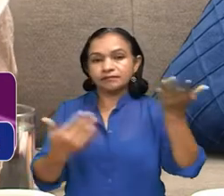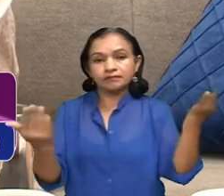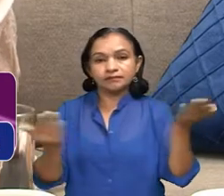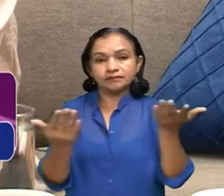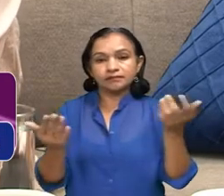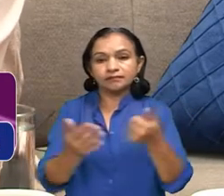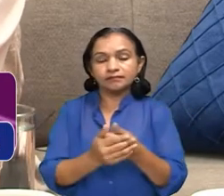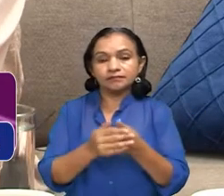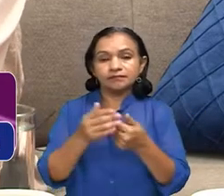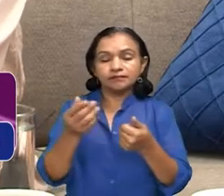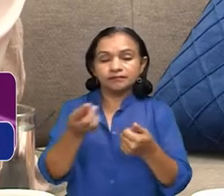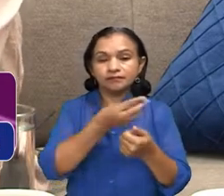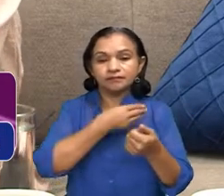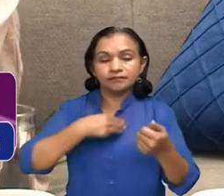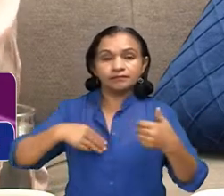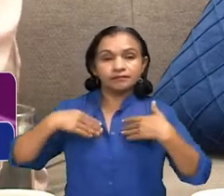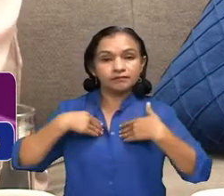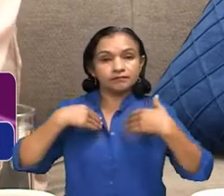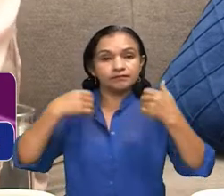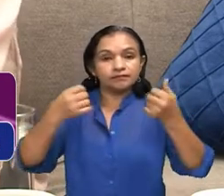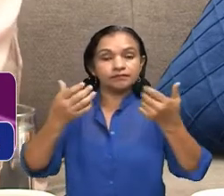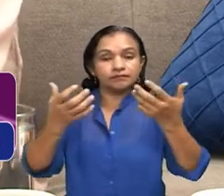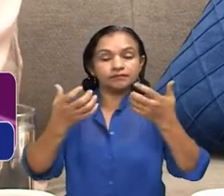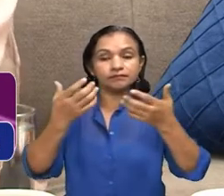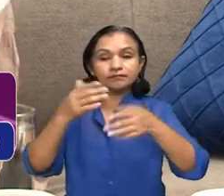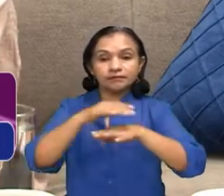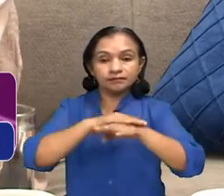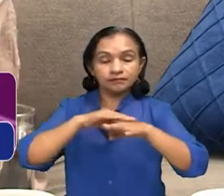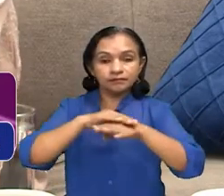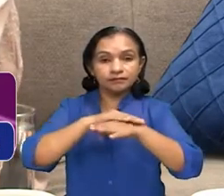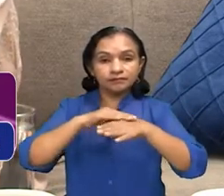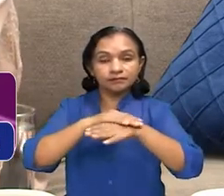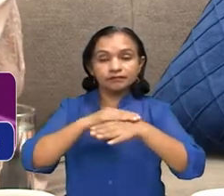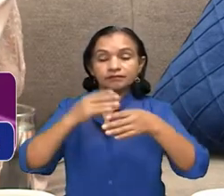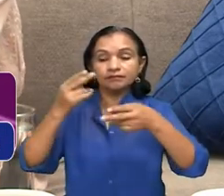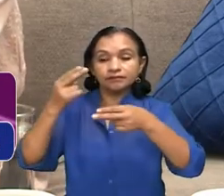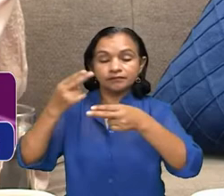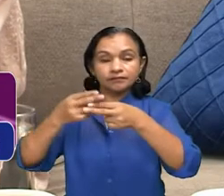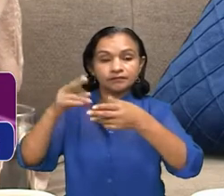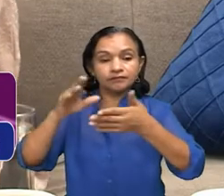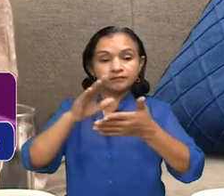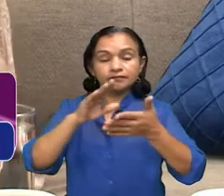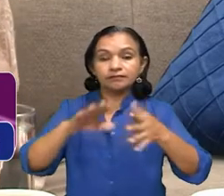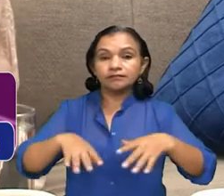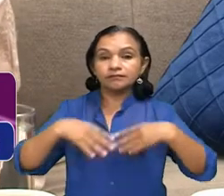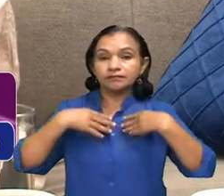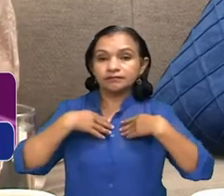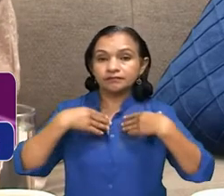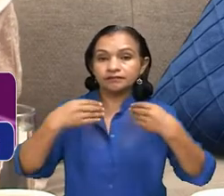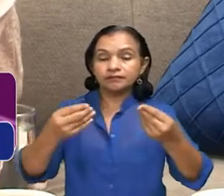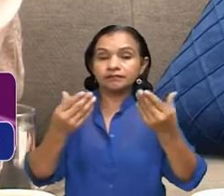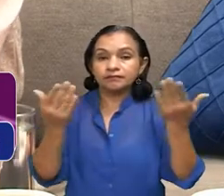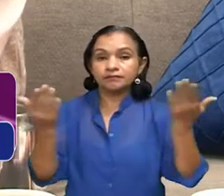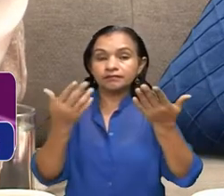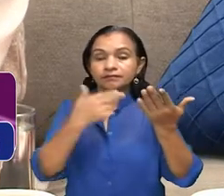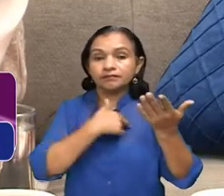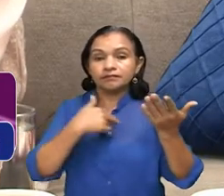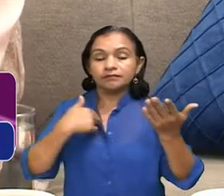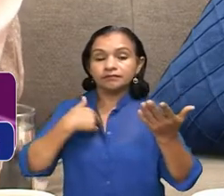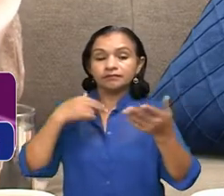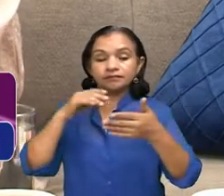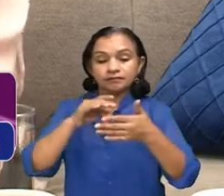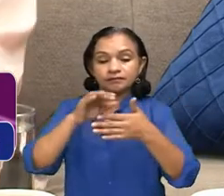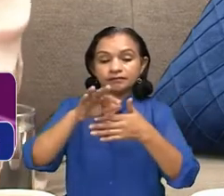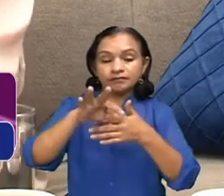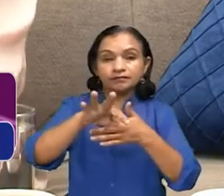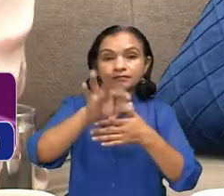el MINSA, por ejemplo, quiero sacarle registro mi licencia, mi registro, exacto, ¿qué es lo que tengo que hacer? Y es en esta oficina donde